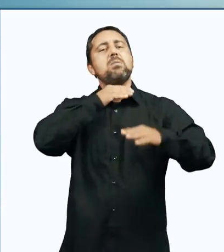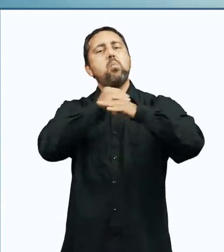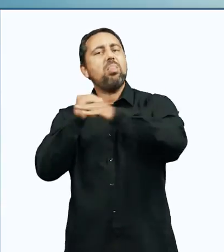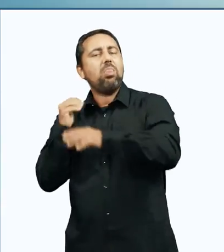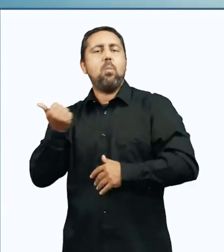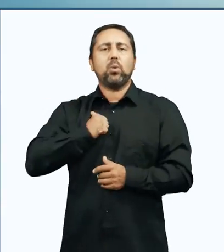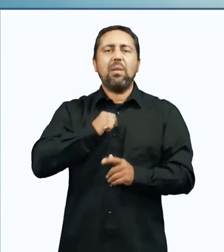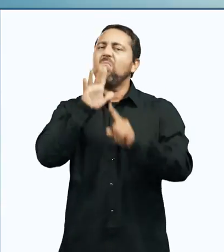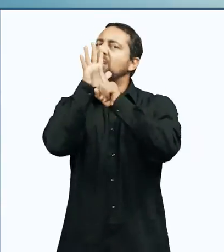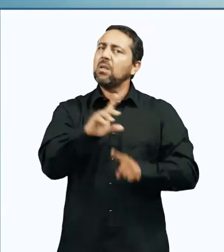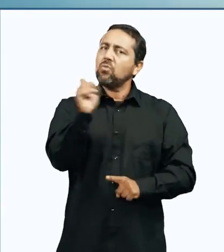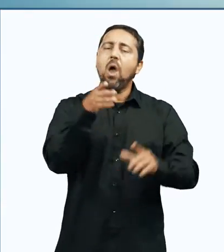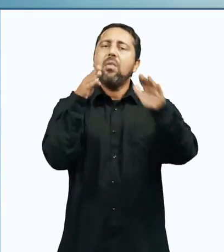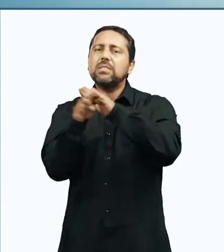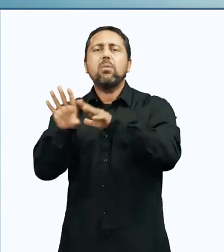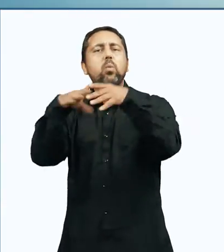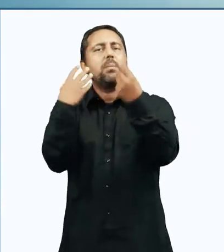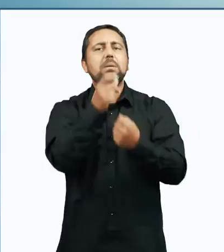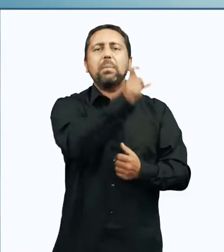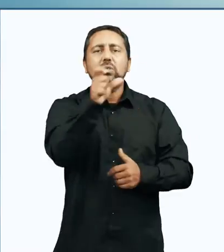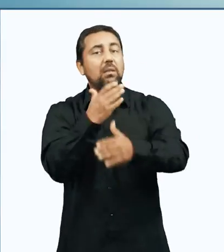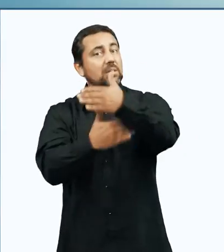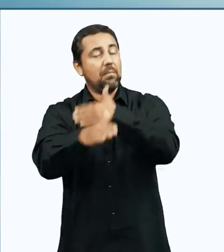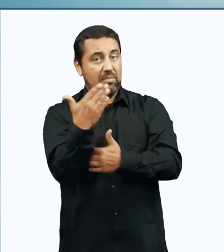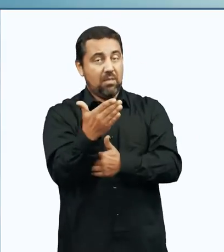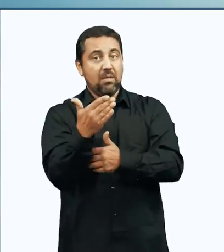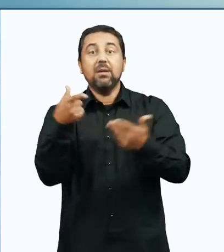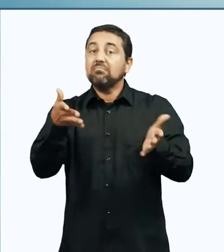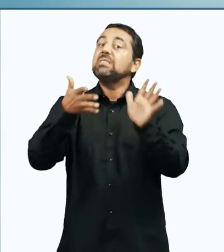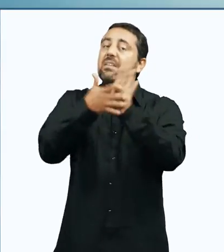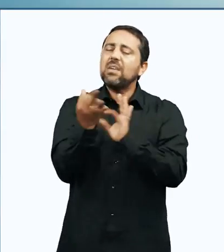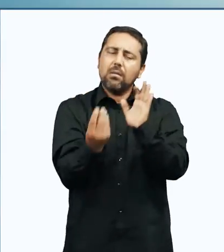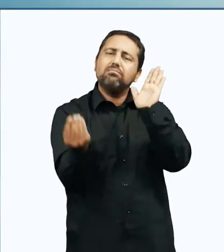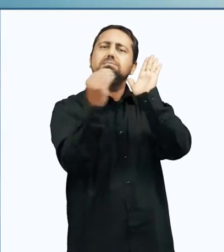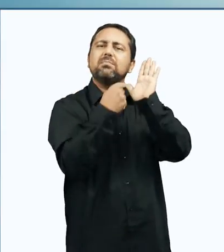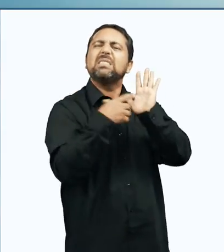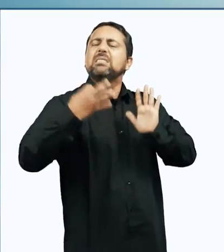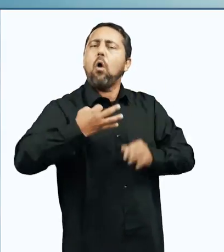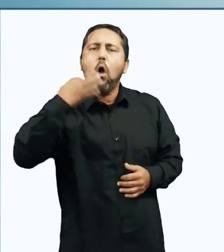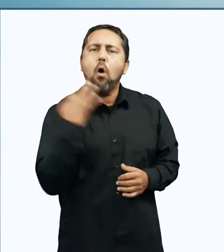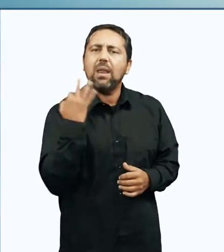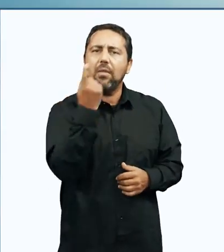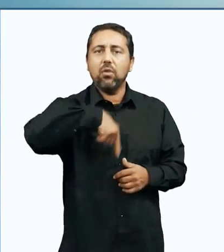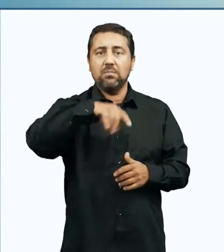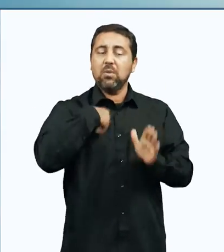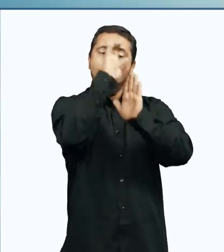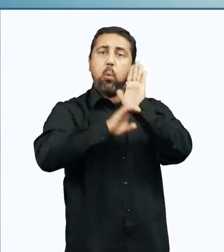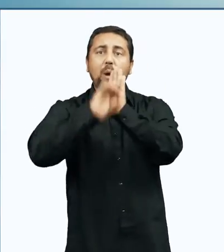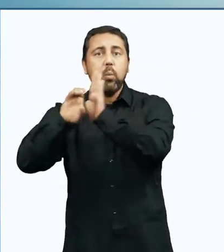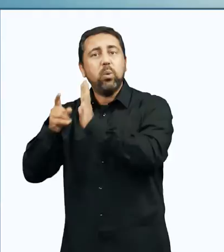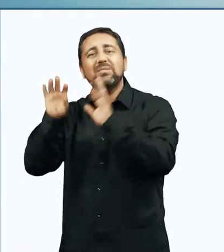51/2003 de igualdad de oportunidades no discriminación y accesibilidad universal de las personas con discapacidad